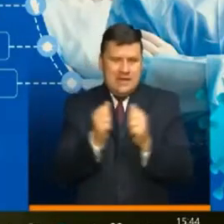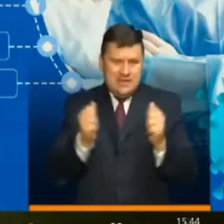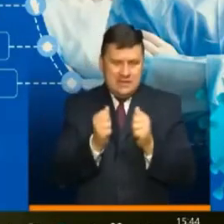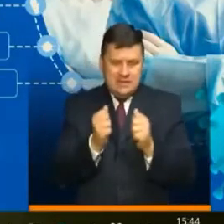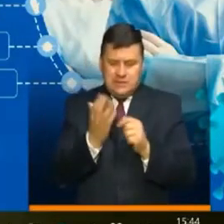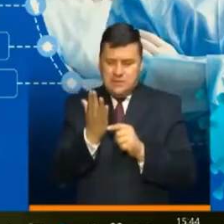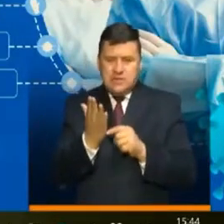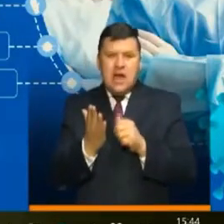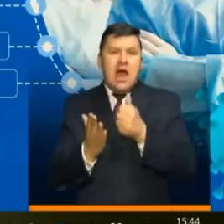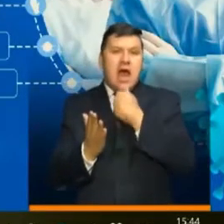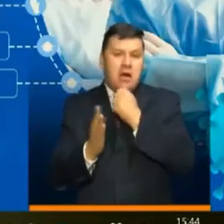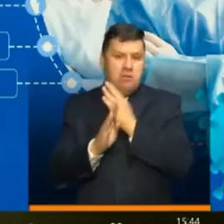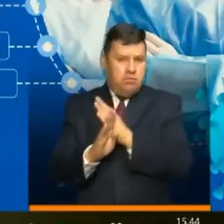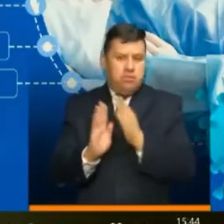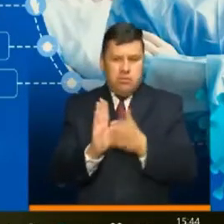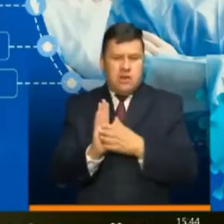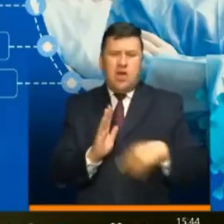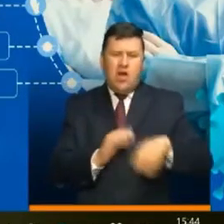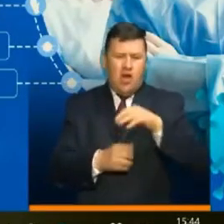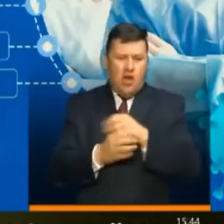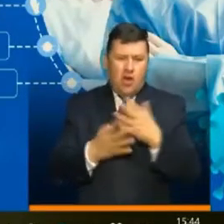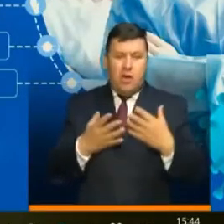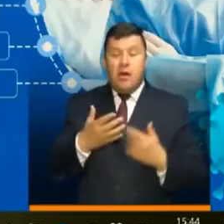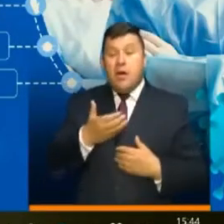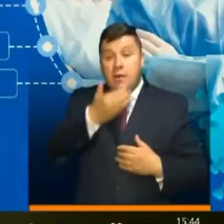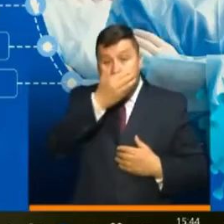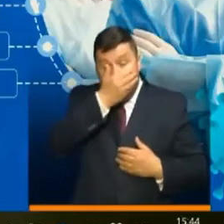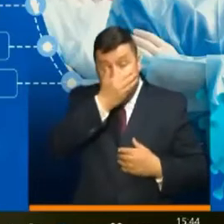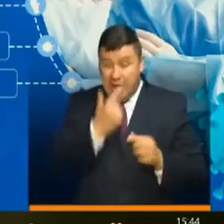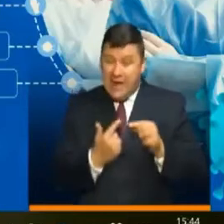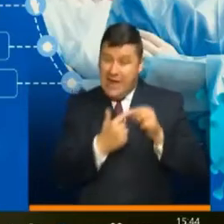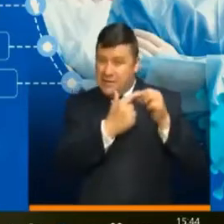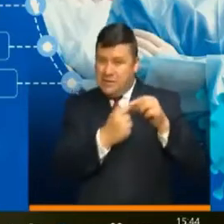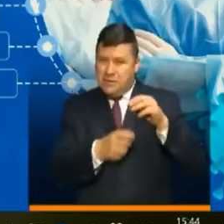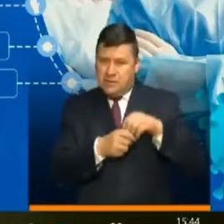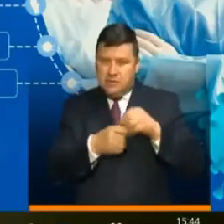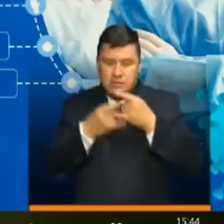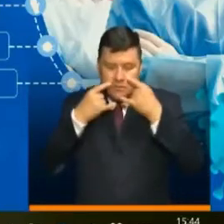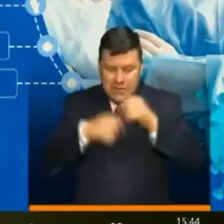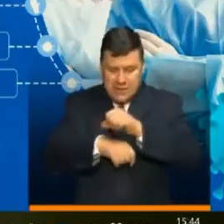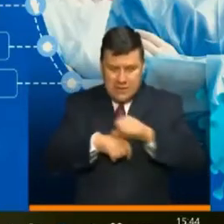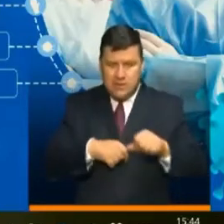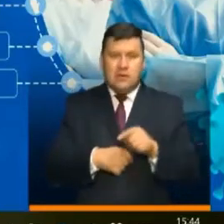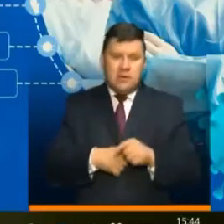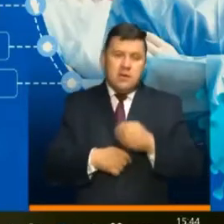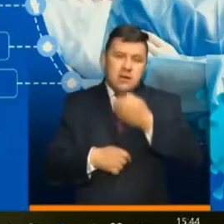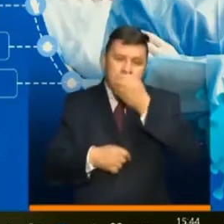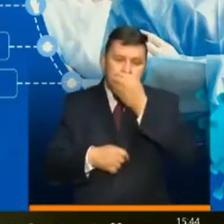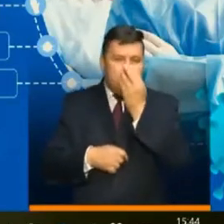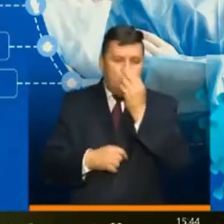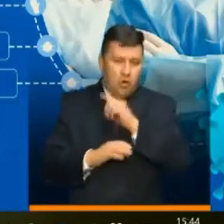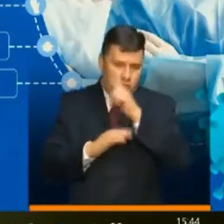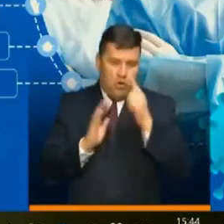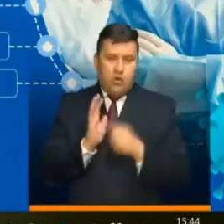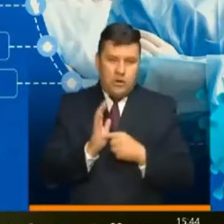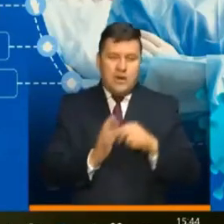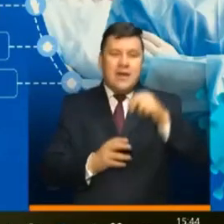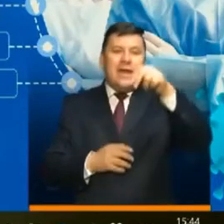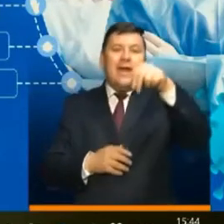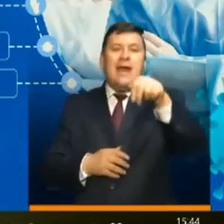estériles las tapabocas especiales que son la mascarilla quirúrgica y las tapabocas también en el